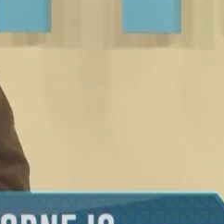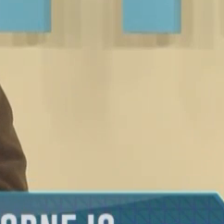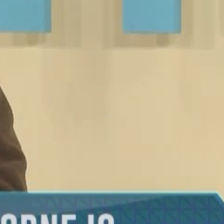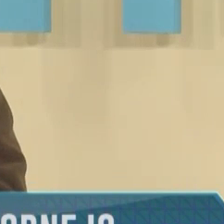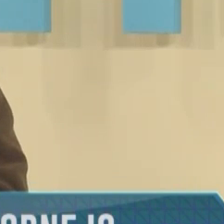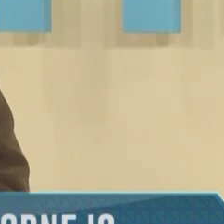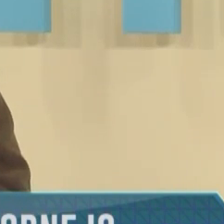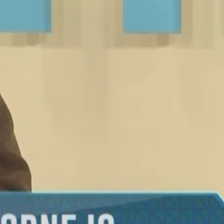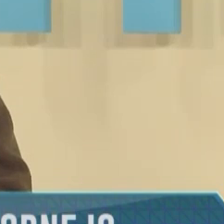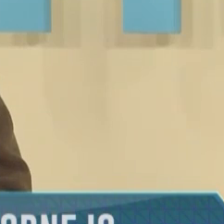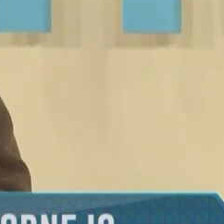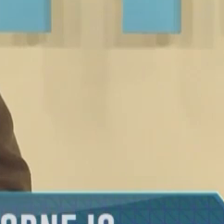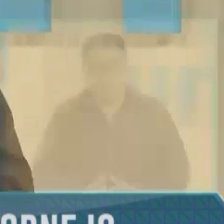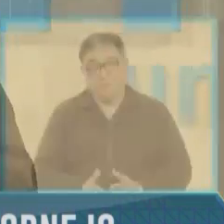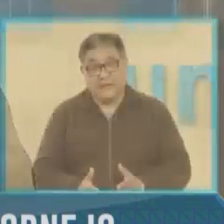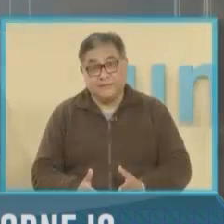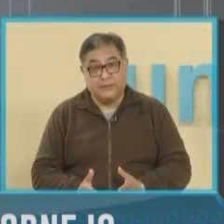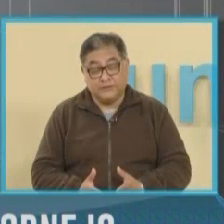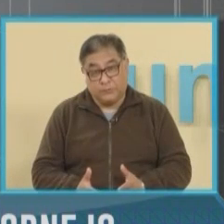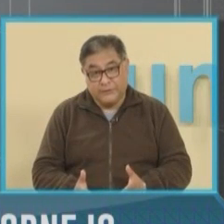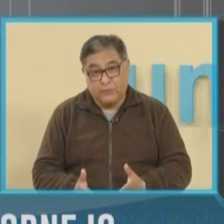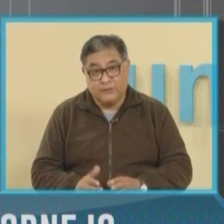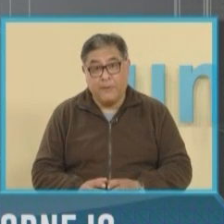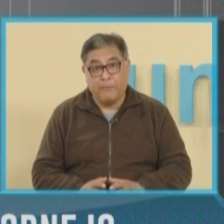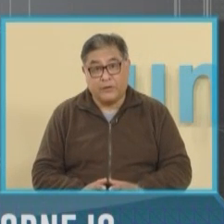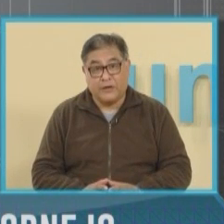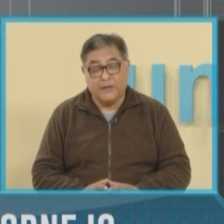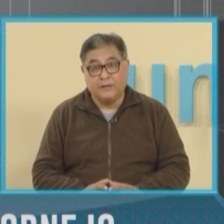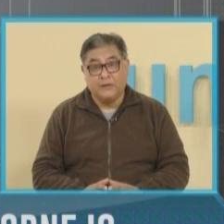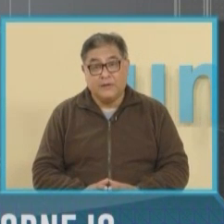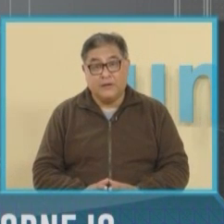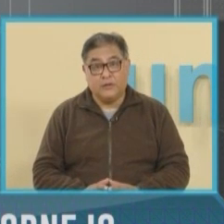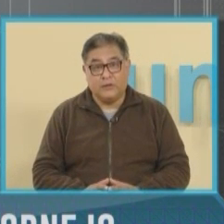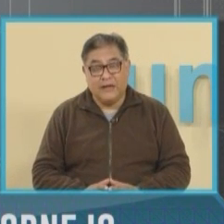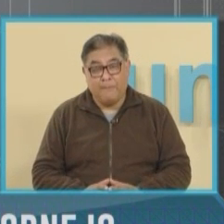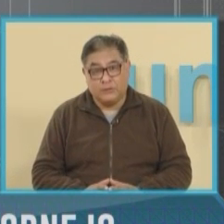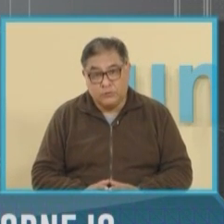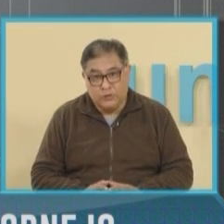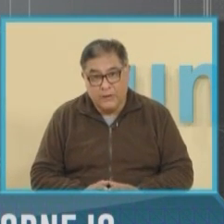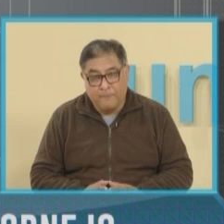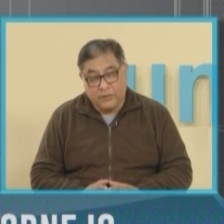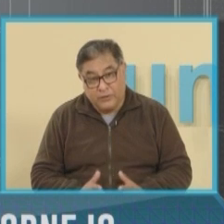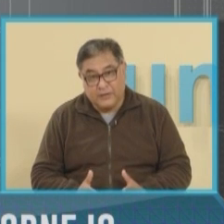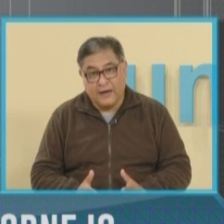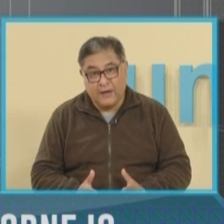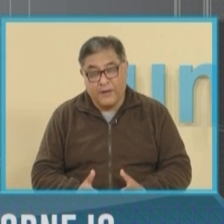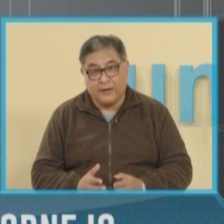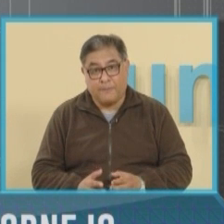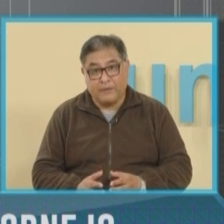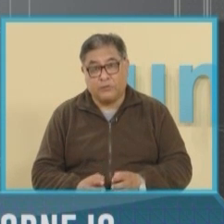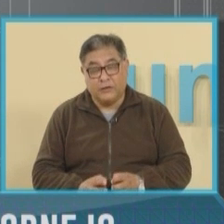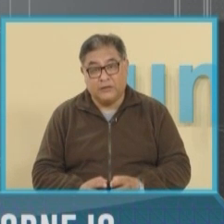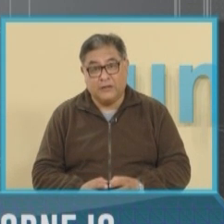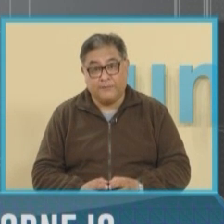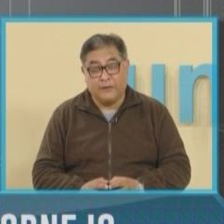pasado, al mediodía, de una manera casi sorpresiva, como decíamos, porque en realidad las presunciones periodísticas que habían